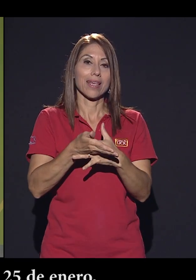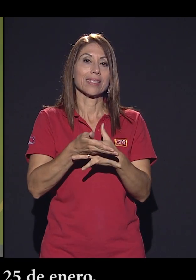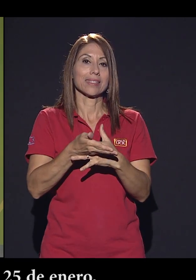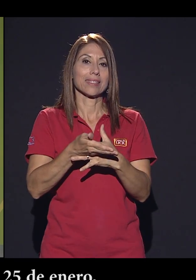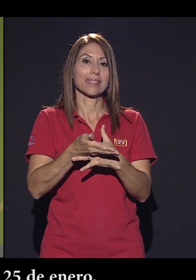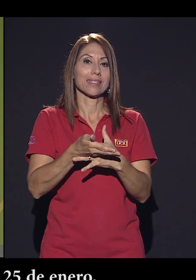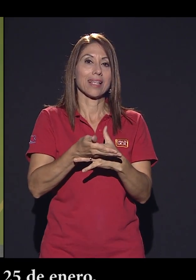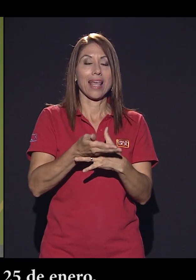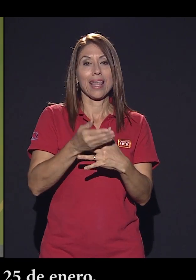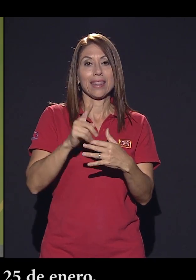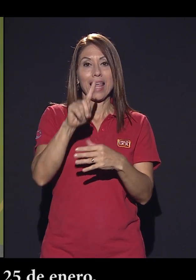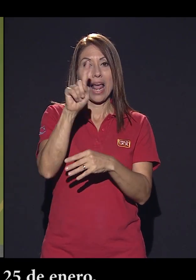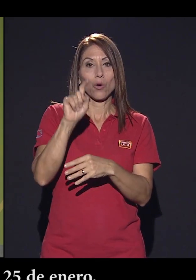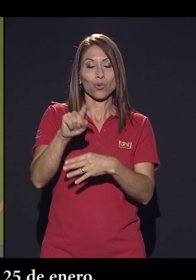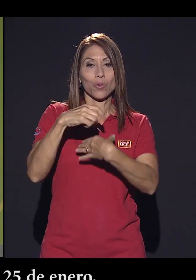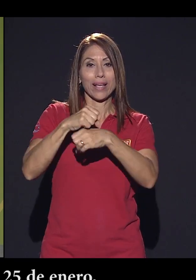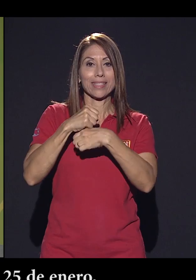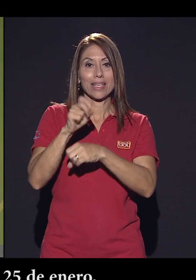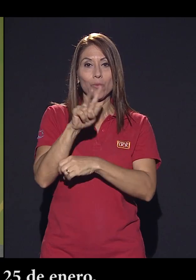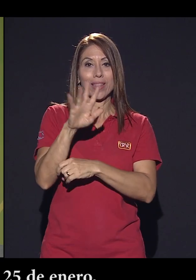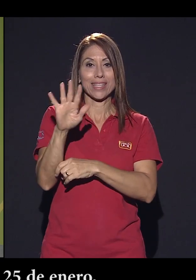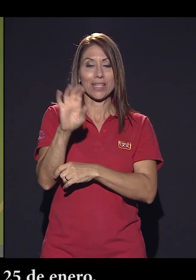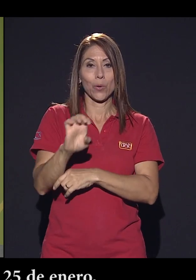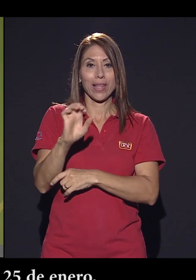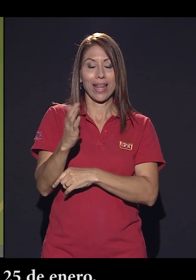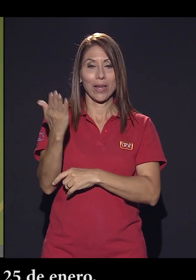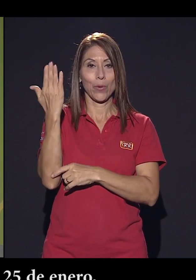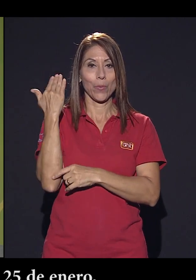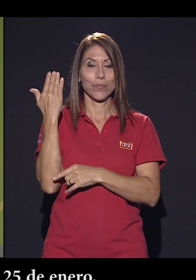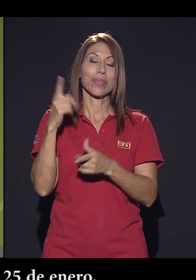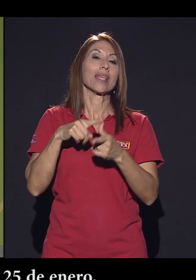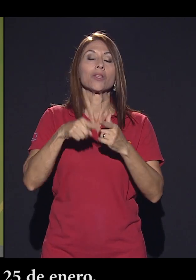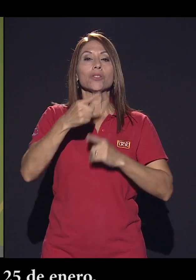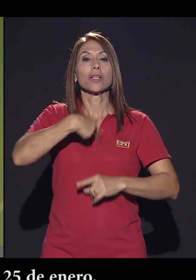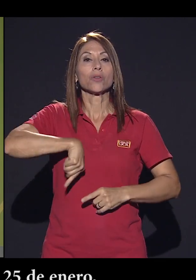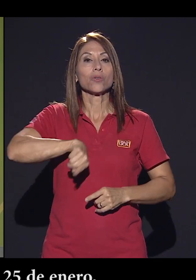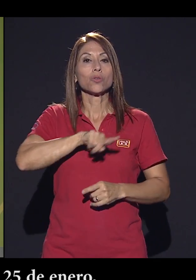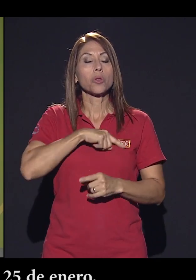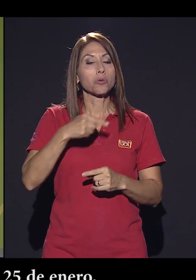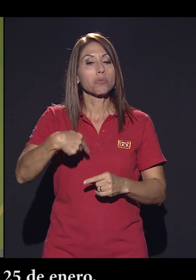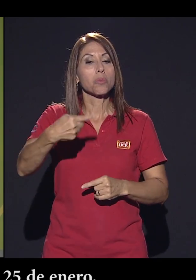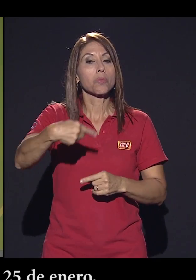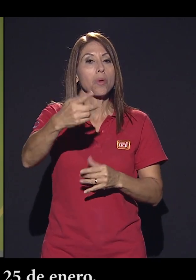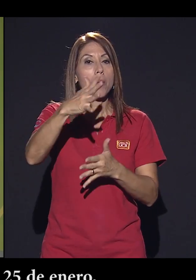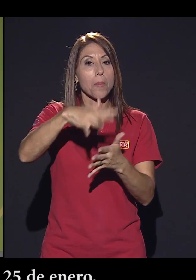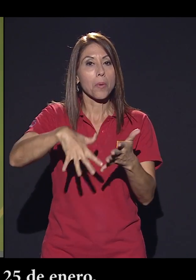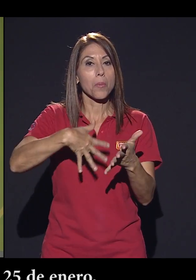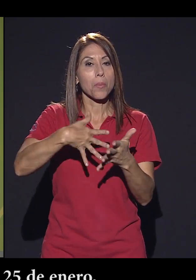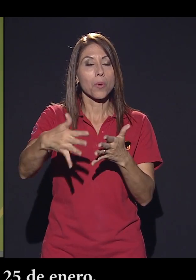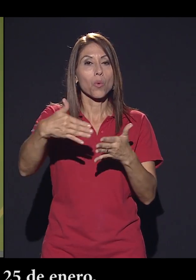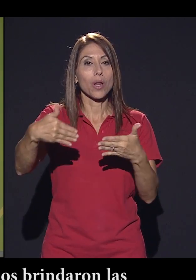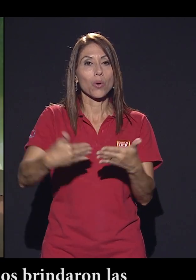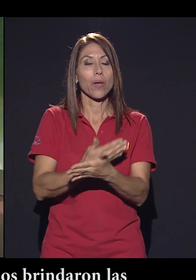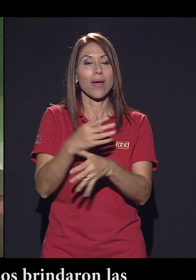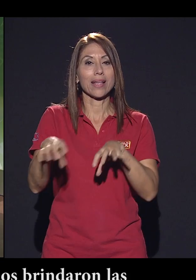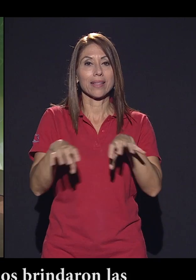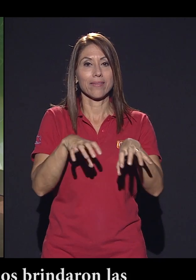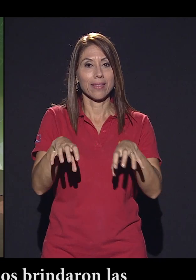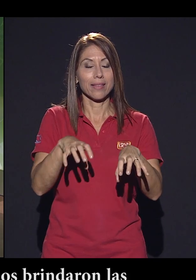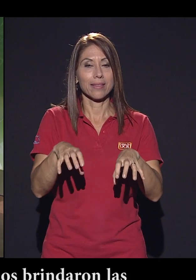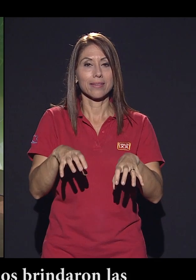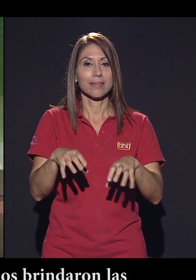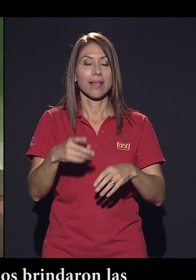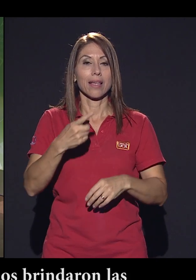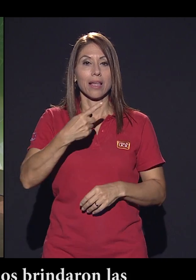la consulta que se hizo el 25 de enero. Así que vamos a programar una nueva actividad.